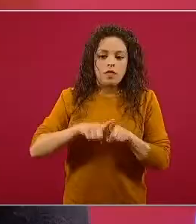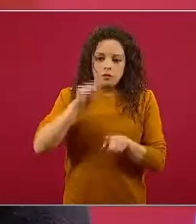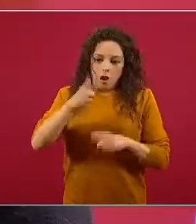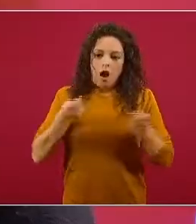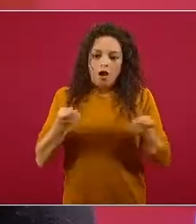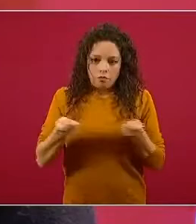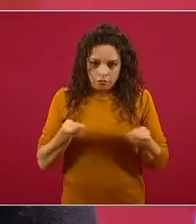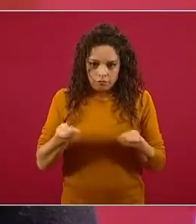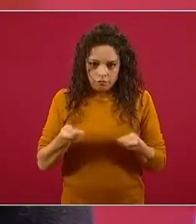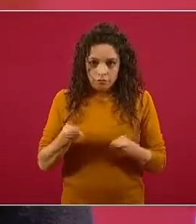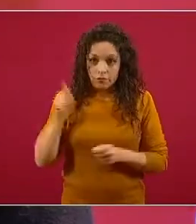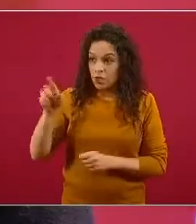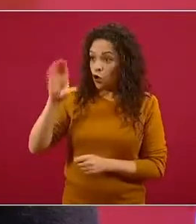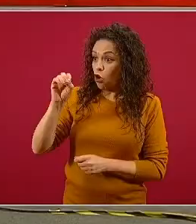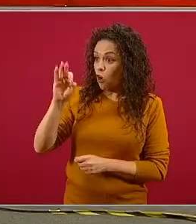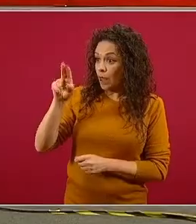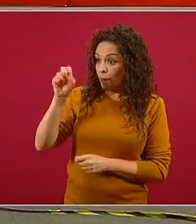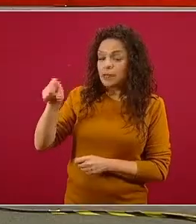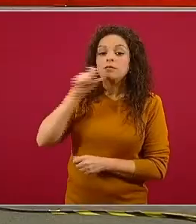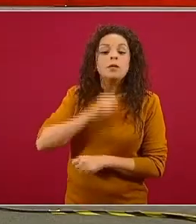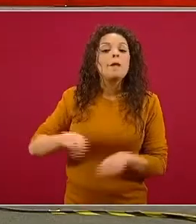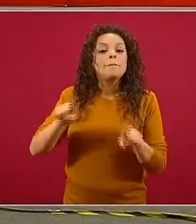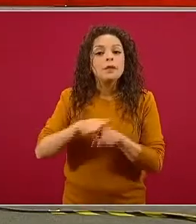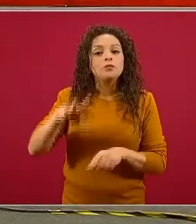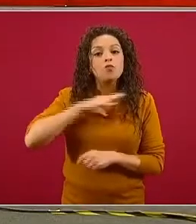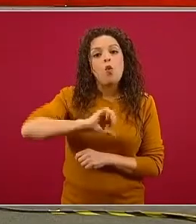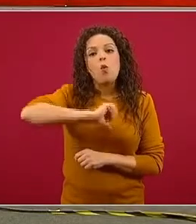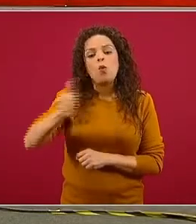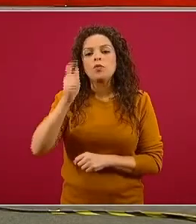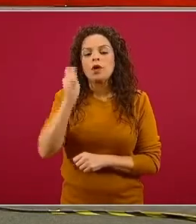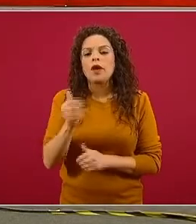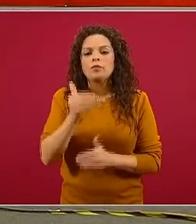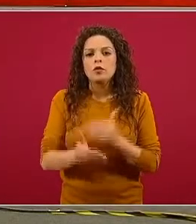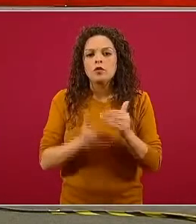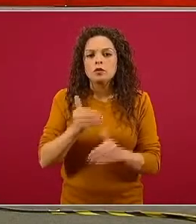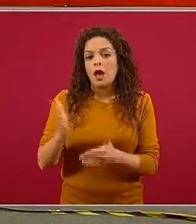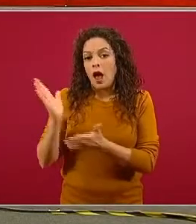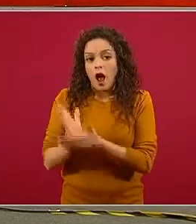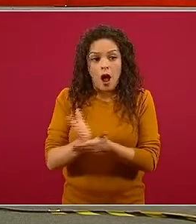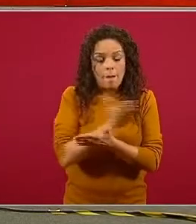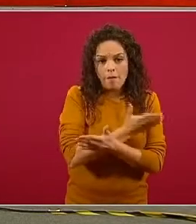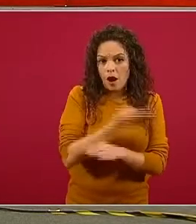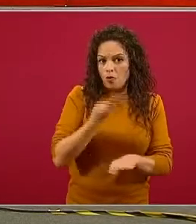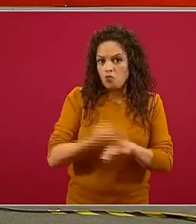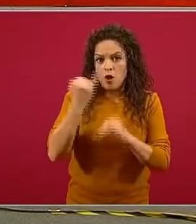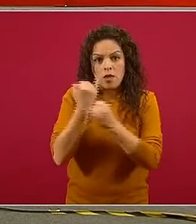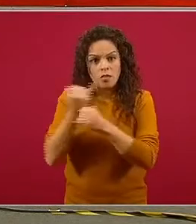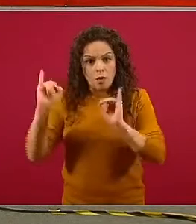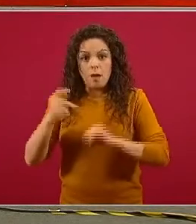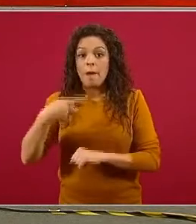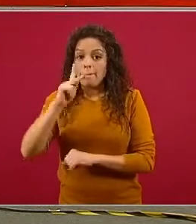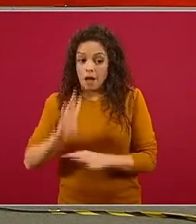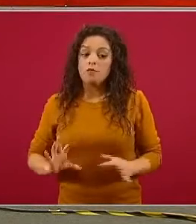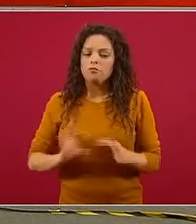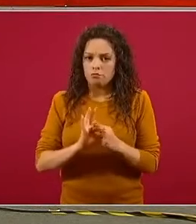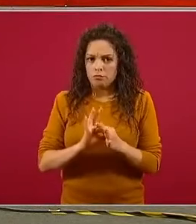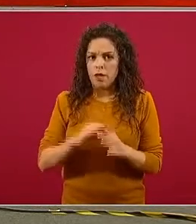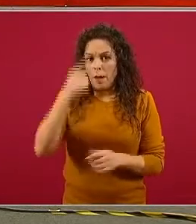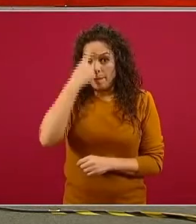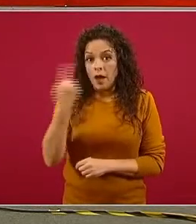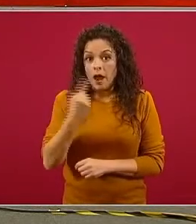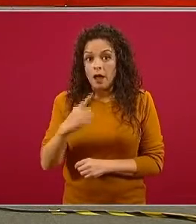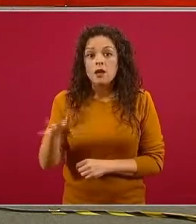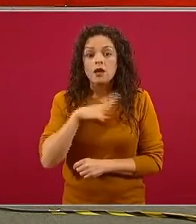Regulación Sanitaria Mexicana, tiene también otro proceso independiente, pero obviamente conectado, para garantizar